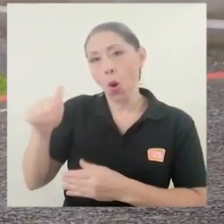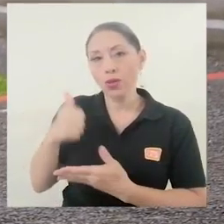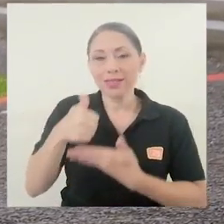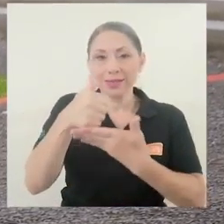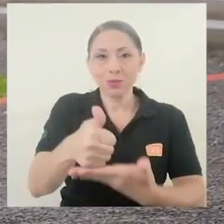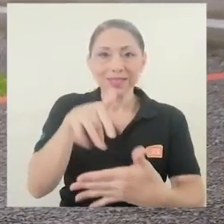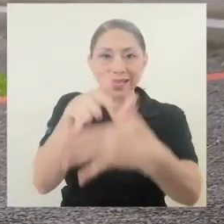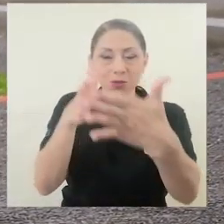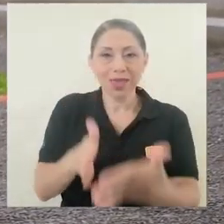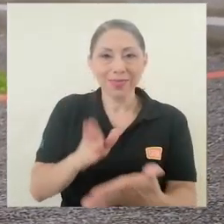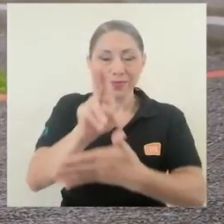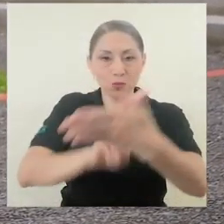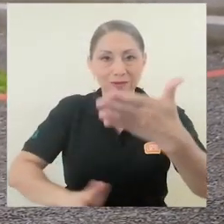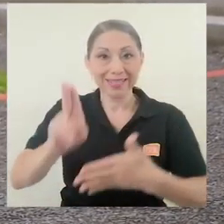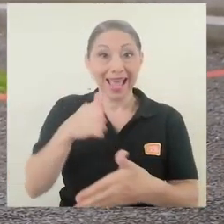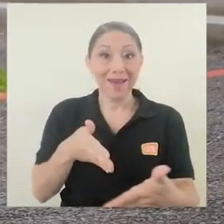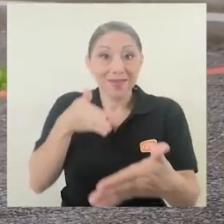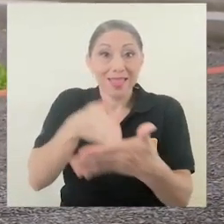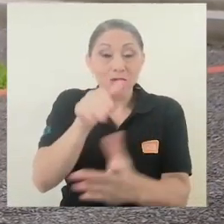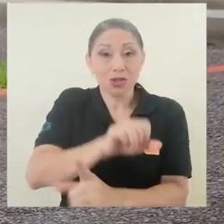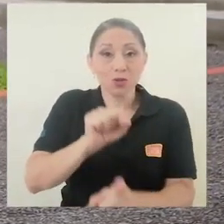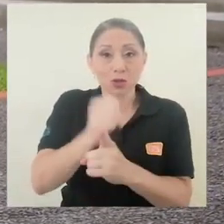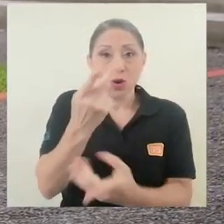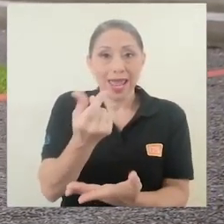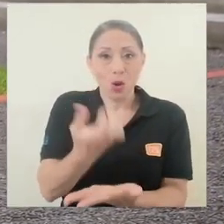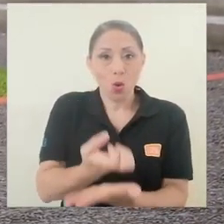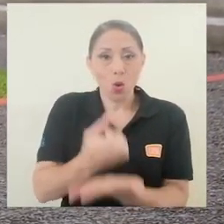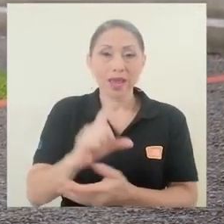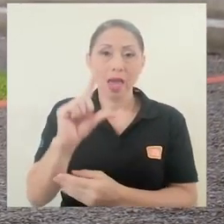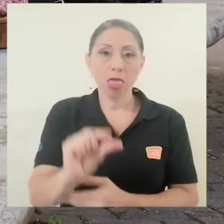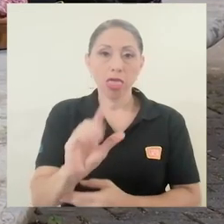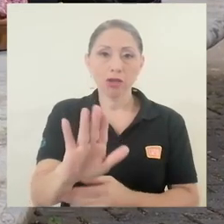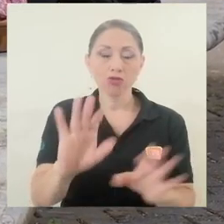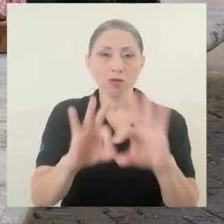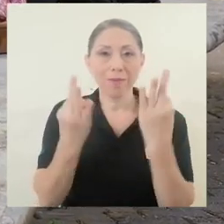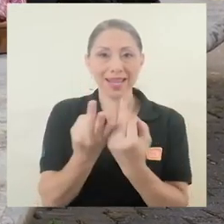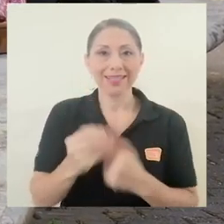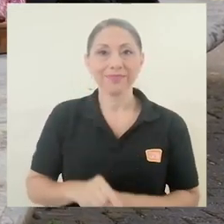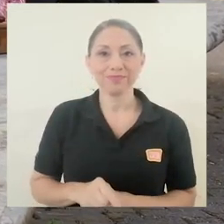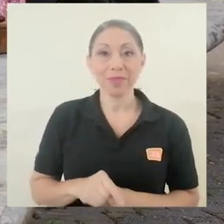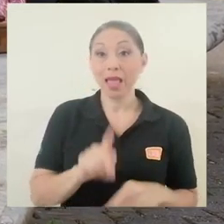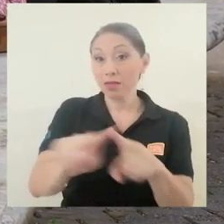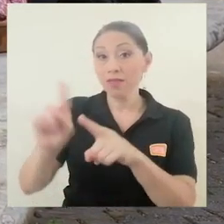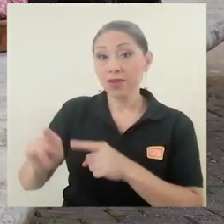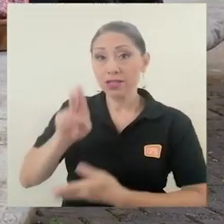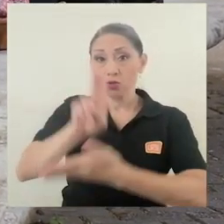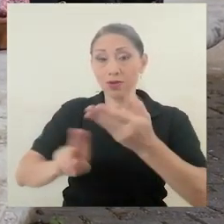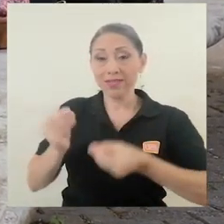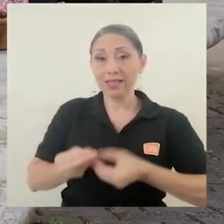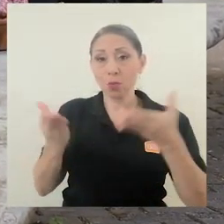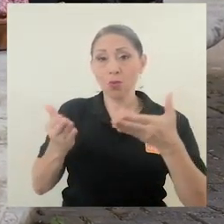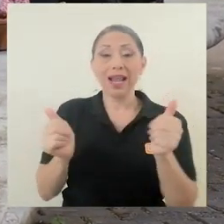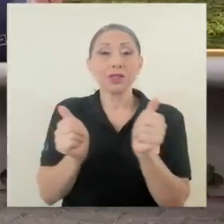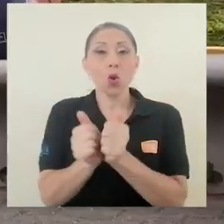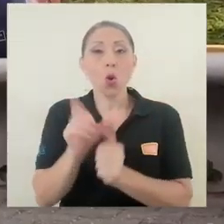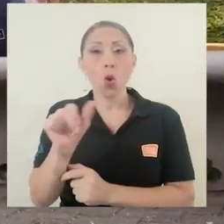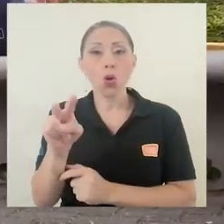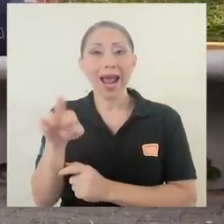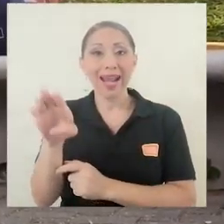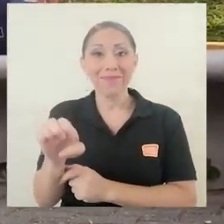universitarios afectados por la situación económica de sus familias. Esta decisión de las universidades estatales y CONARE